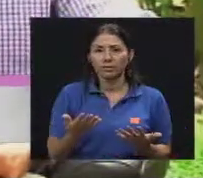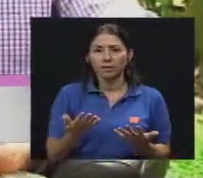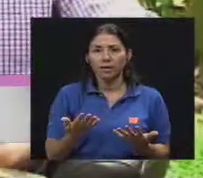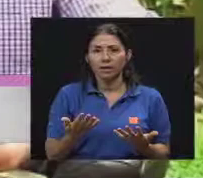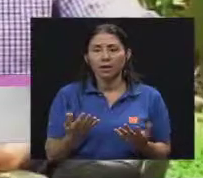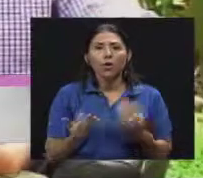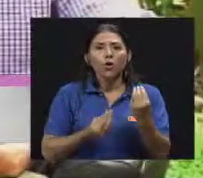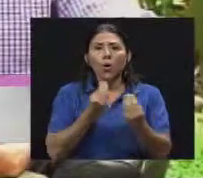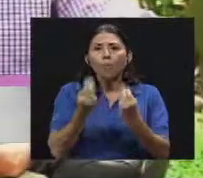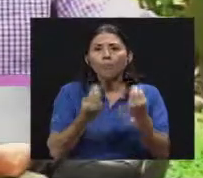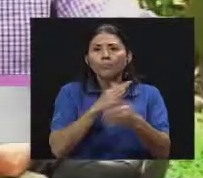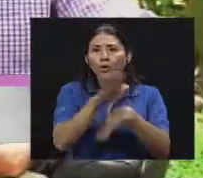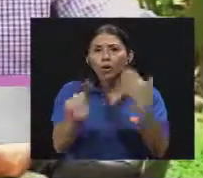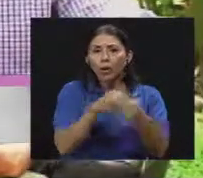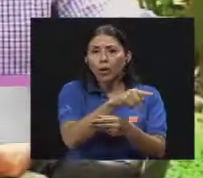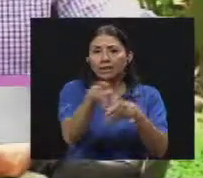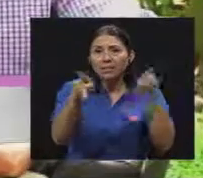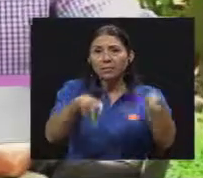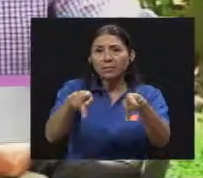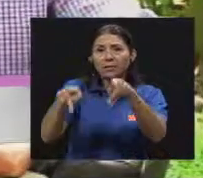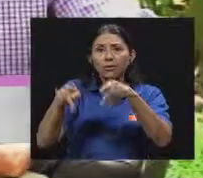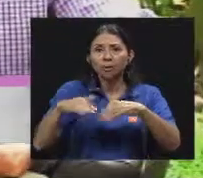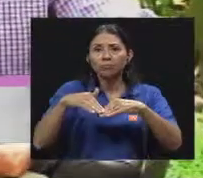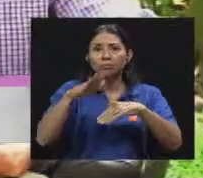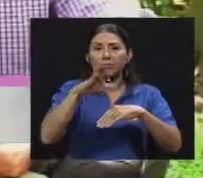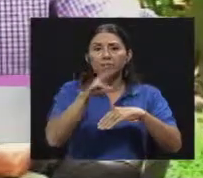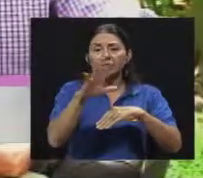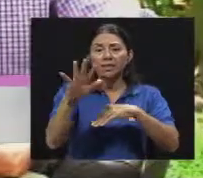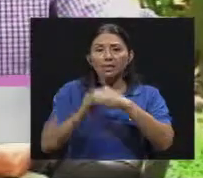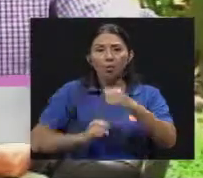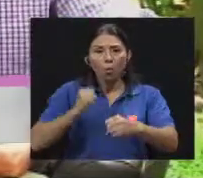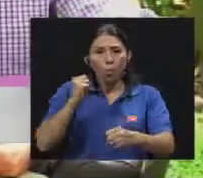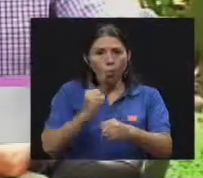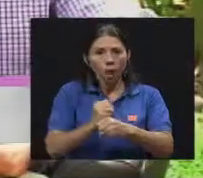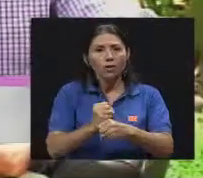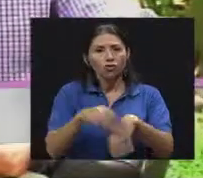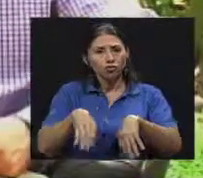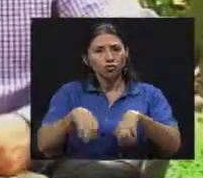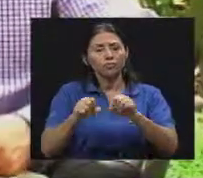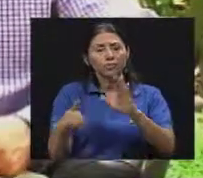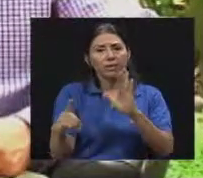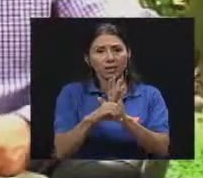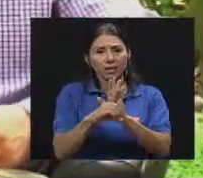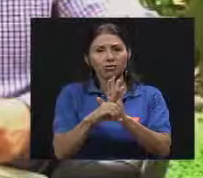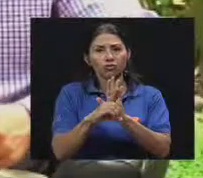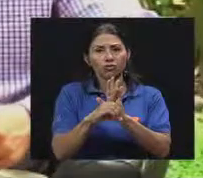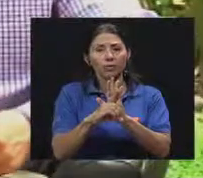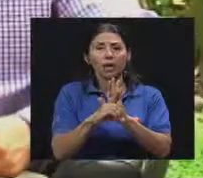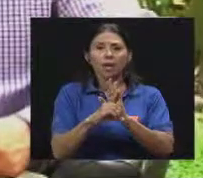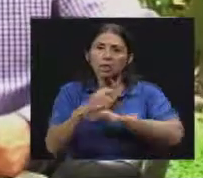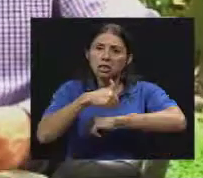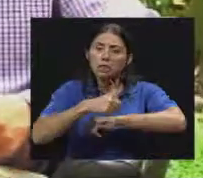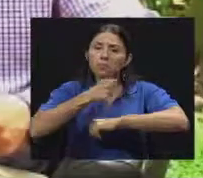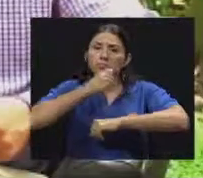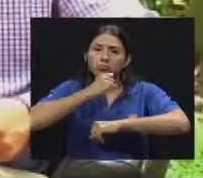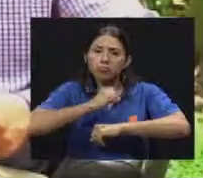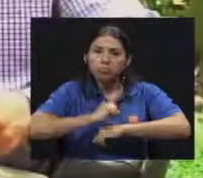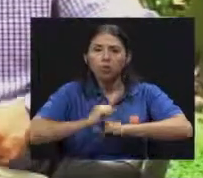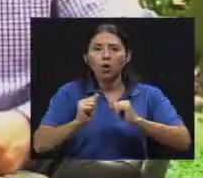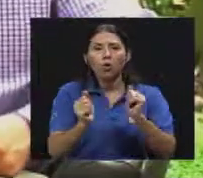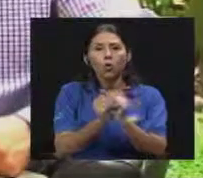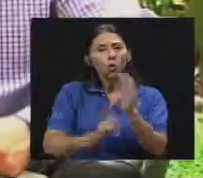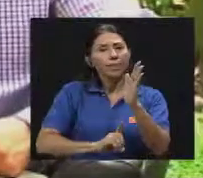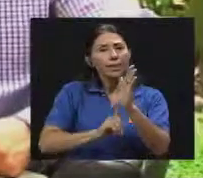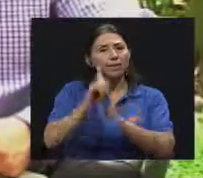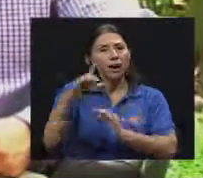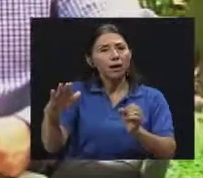cómo todas estas personas después de los 65 años tienen el derecho de vivir una vejez con